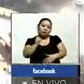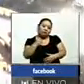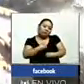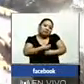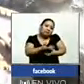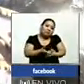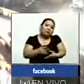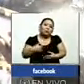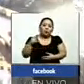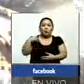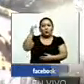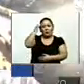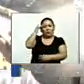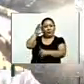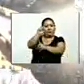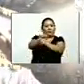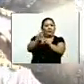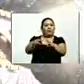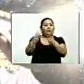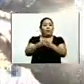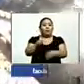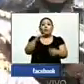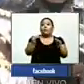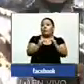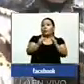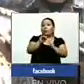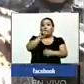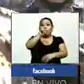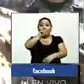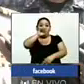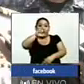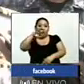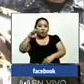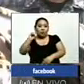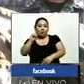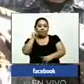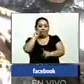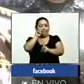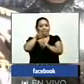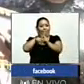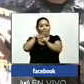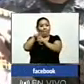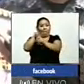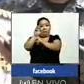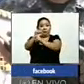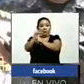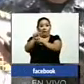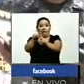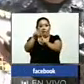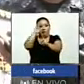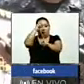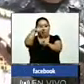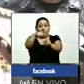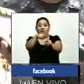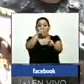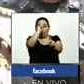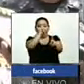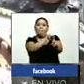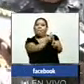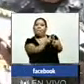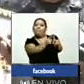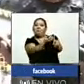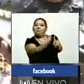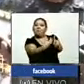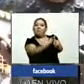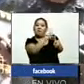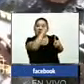que son pandilleros, hay 150 también que se fueron detectando, que mintieron a la hora que se les hacían las entrevistas, si